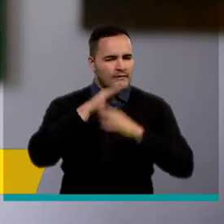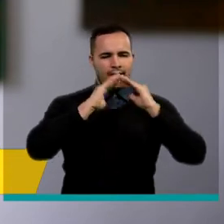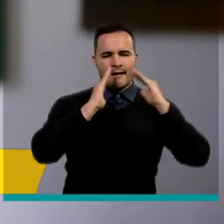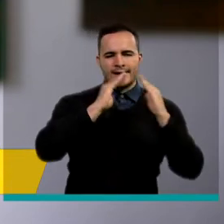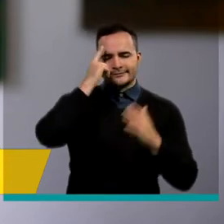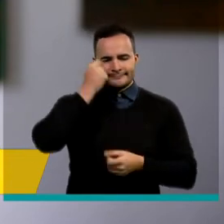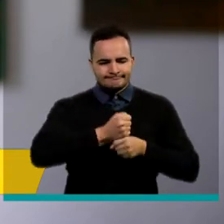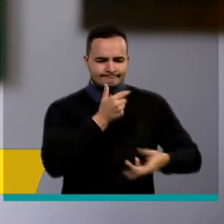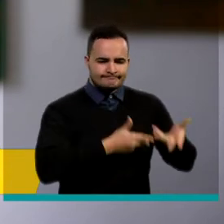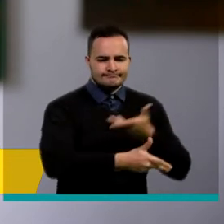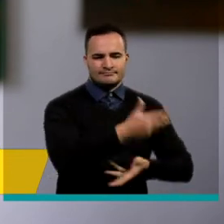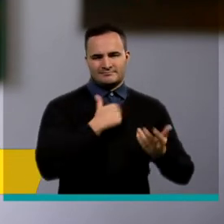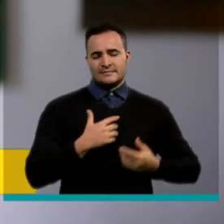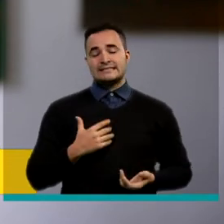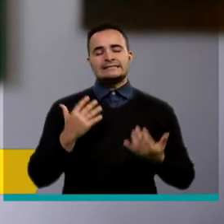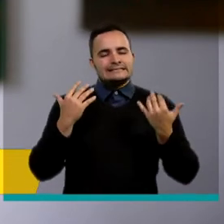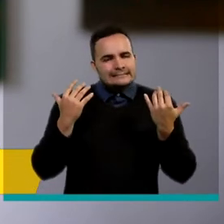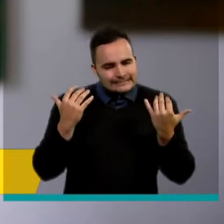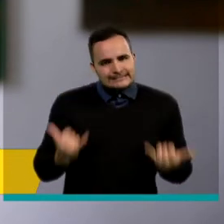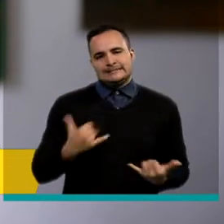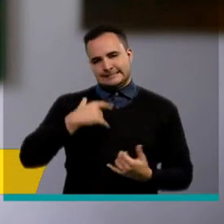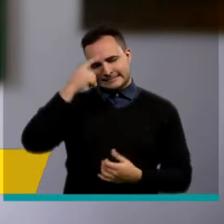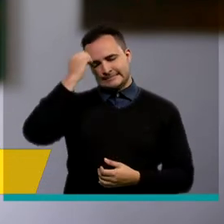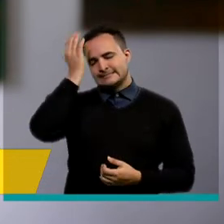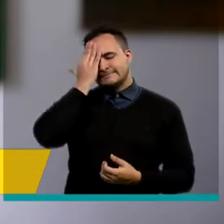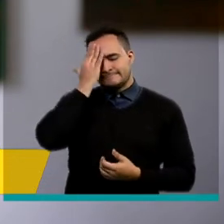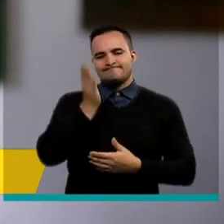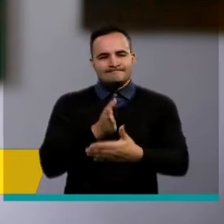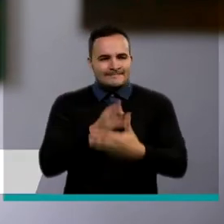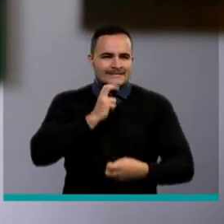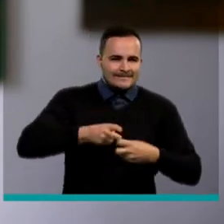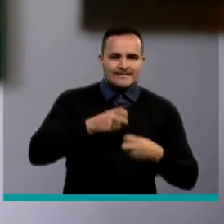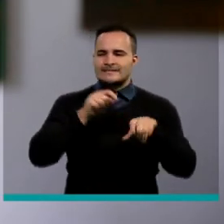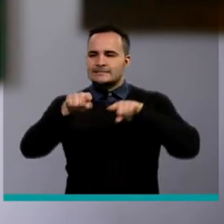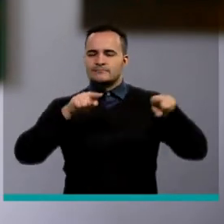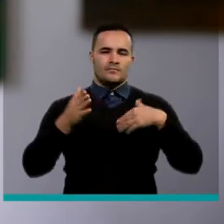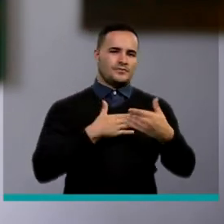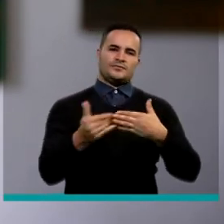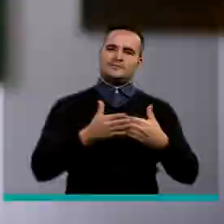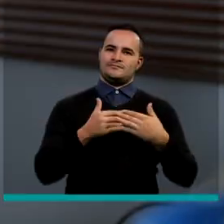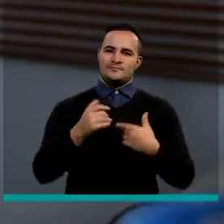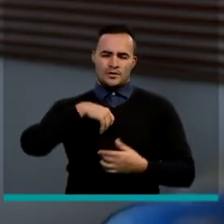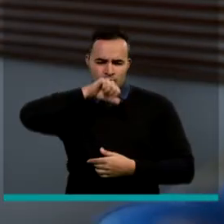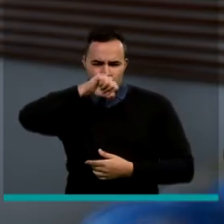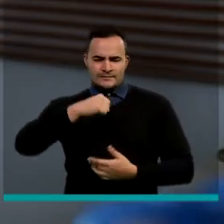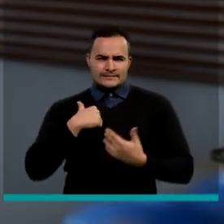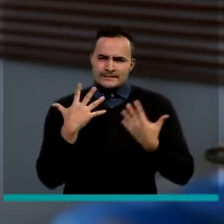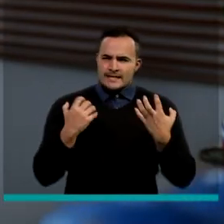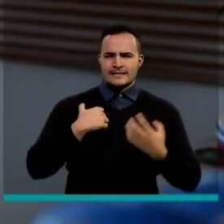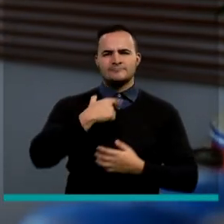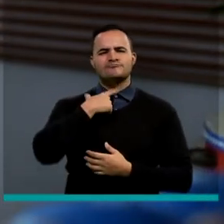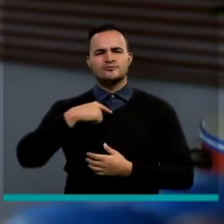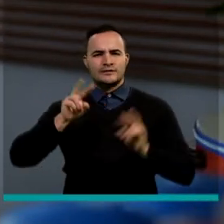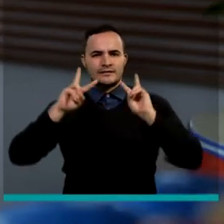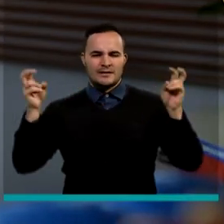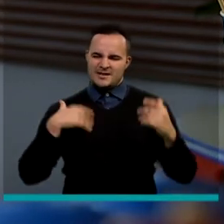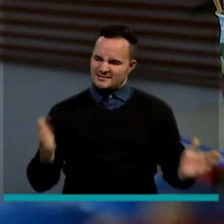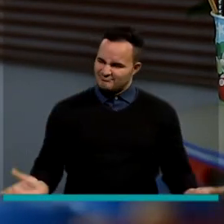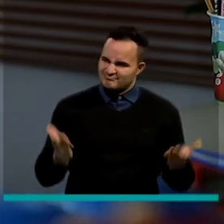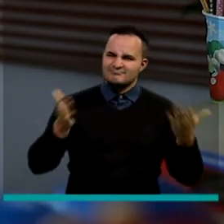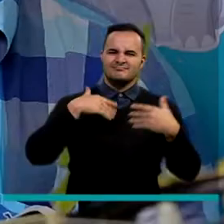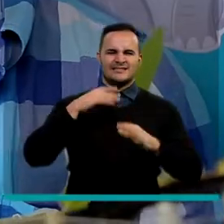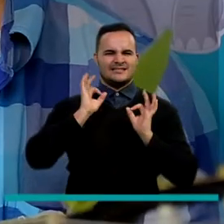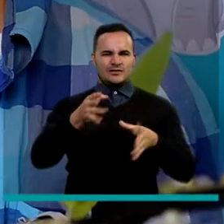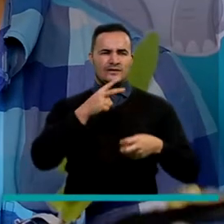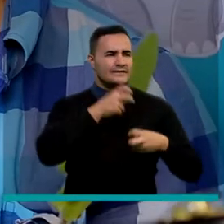casa. Yo sé que las limitaciones son muchísimas, pero si amamos esto y tenemos esto como una vocación, vamos a sacar adelante toda esta